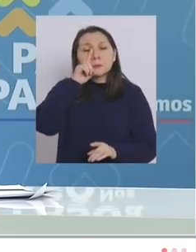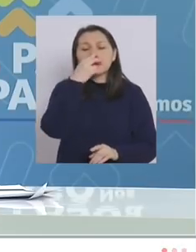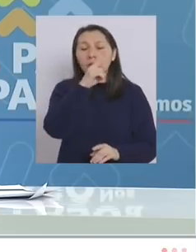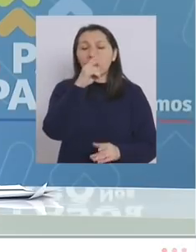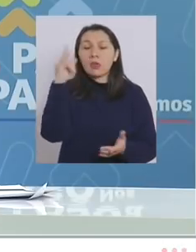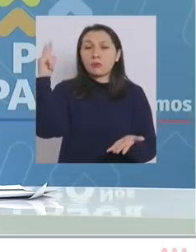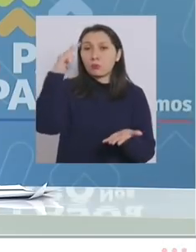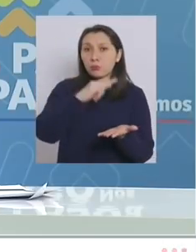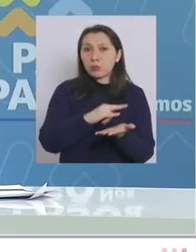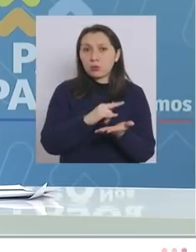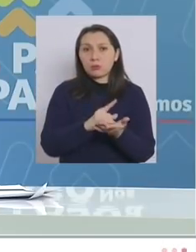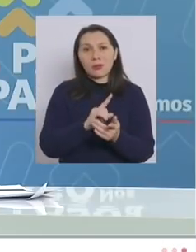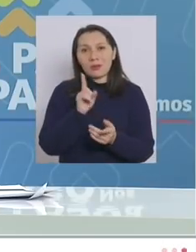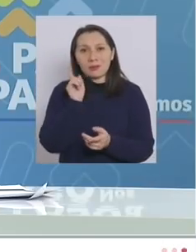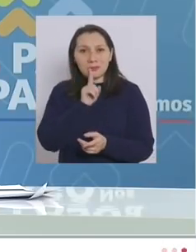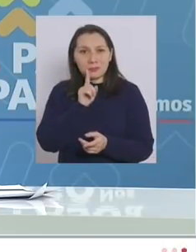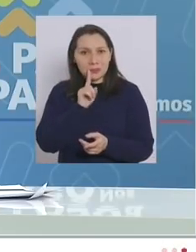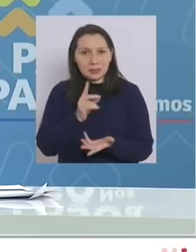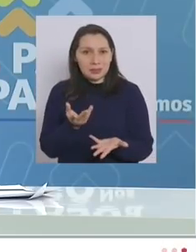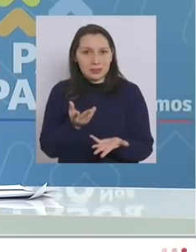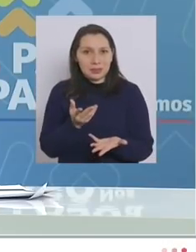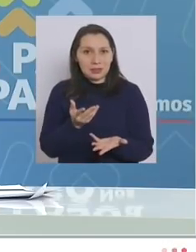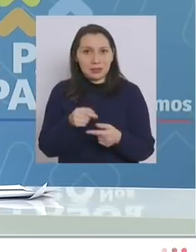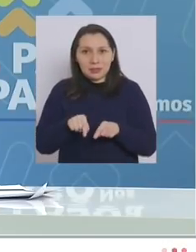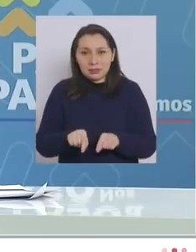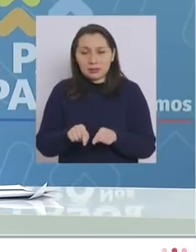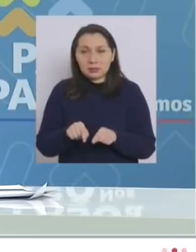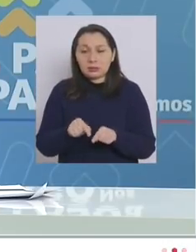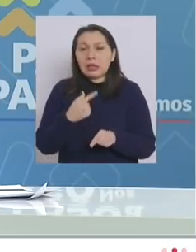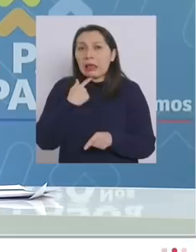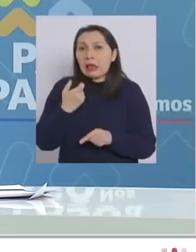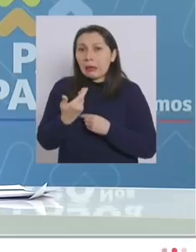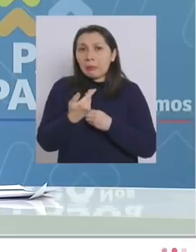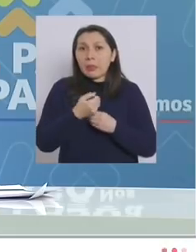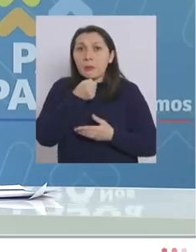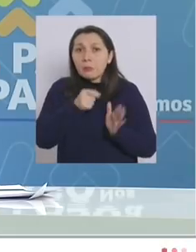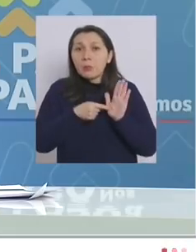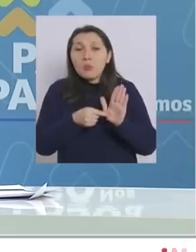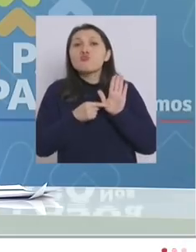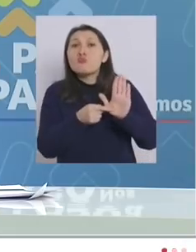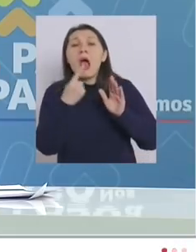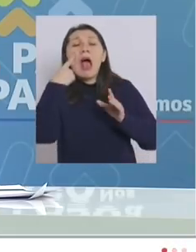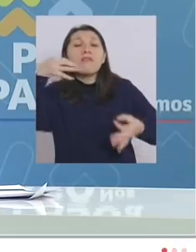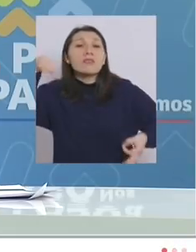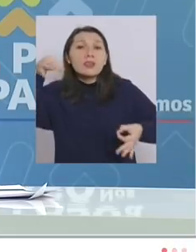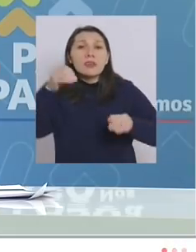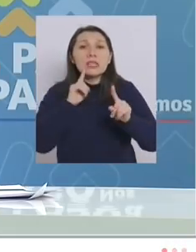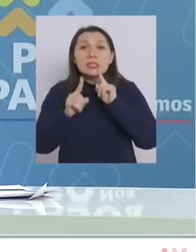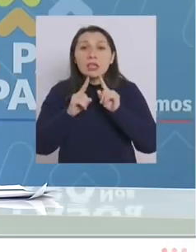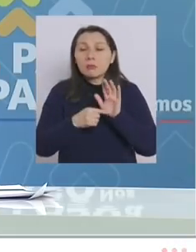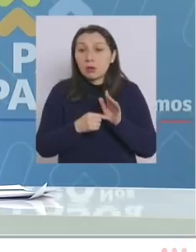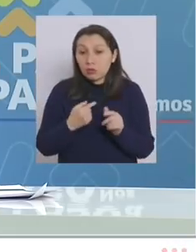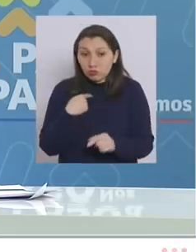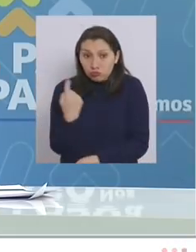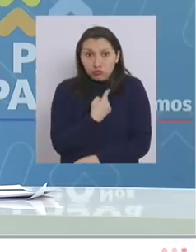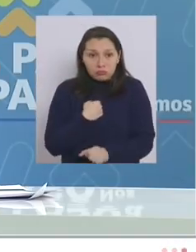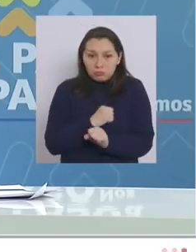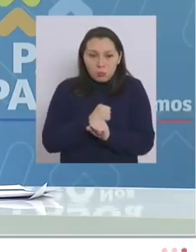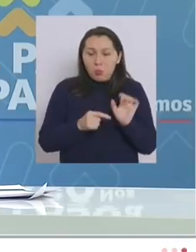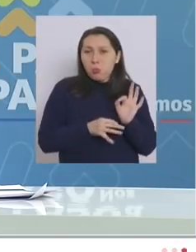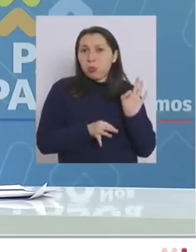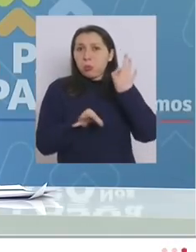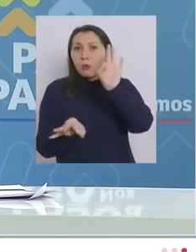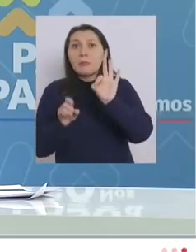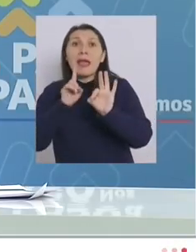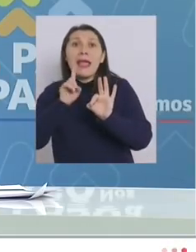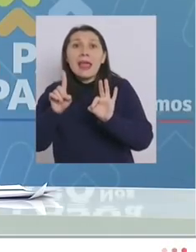está faltando la verdad, pero ¿qué nos piden los periodistas? Muestren la PCR, muestren el examen, y no podemos. Eso tiene